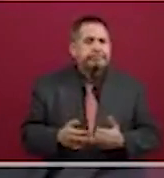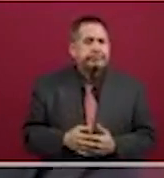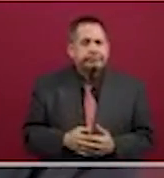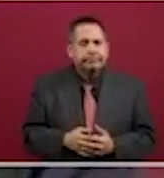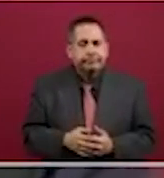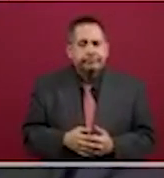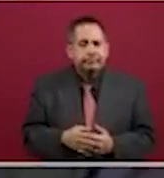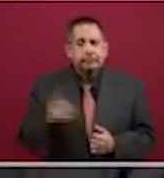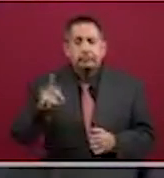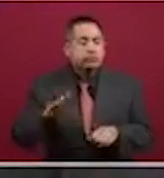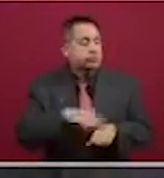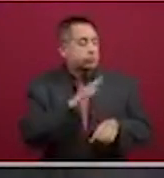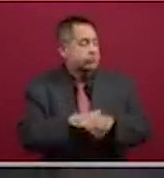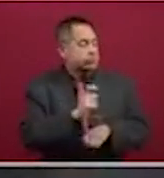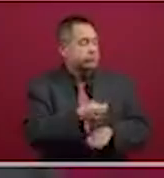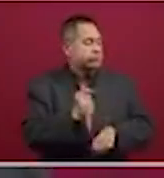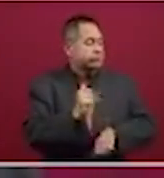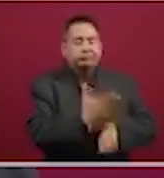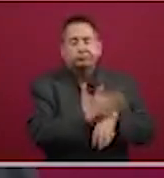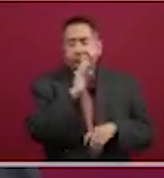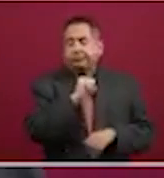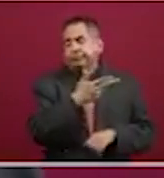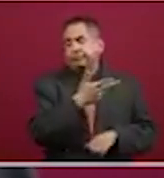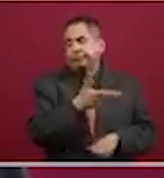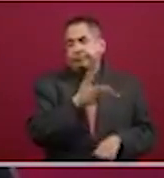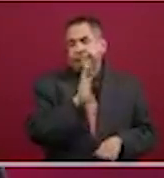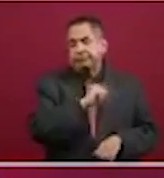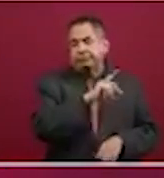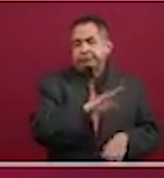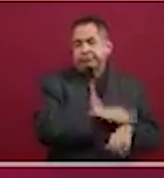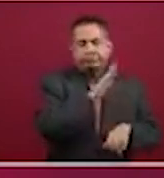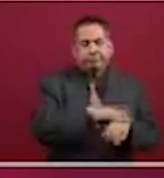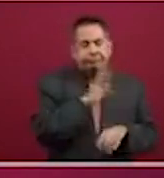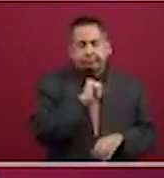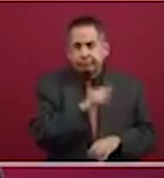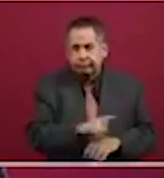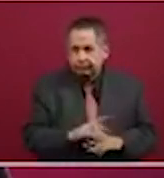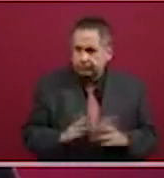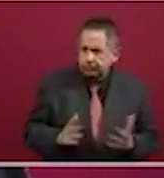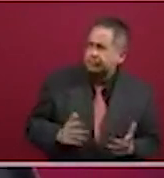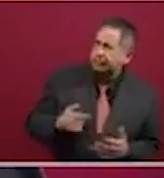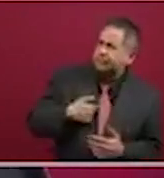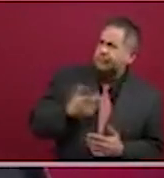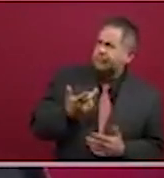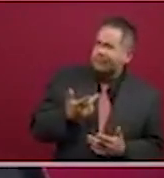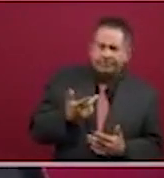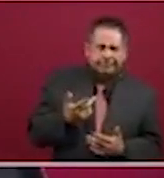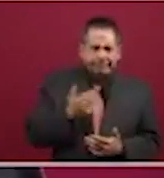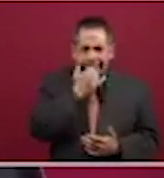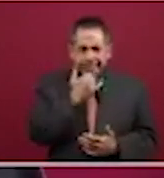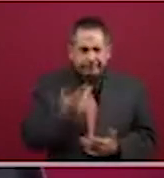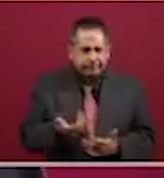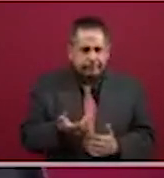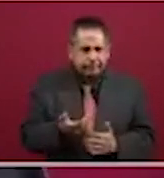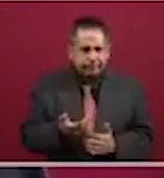califican castigando al gobierno y al país